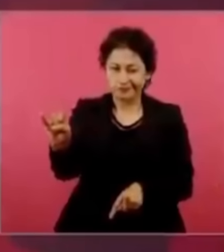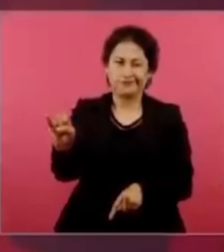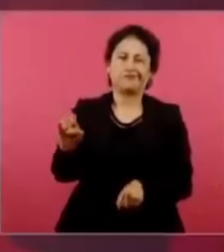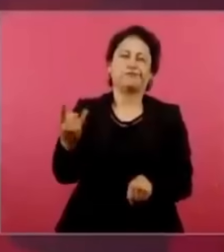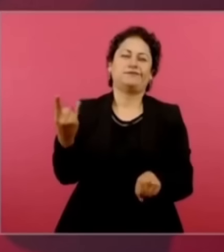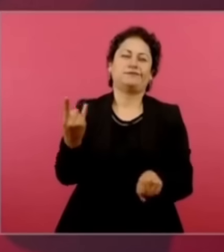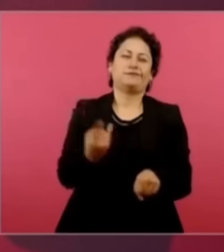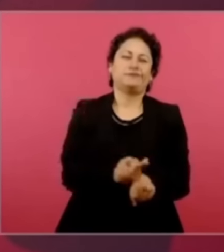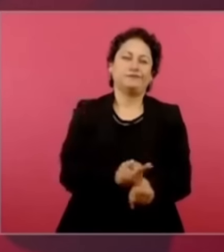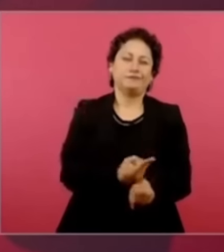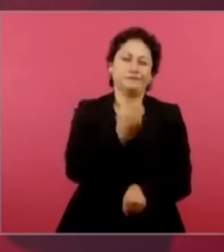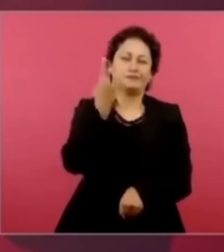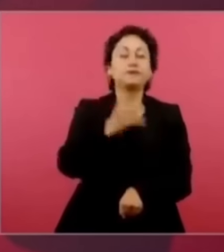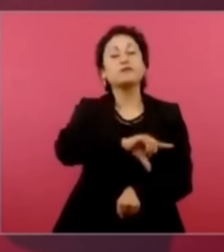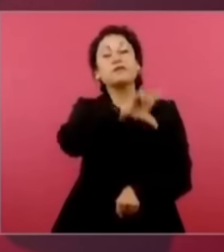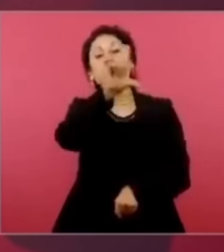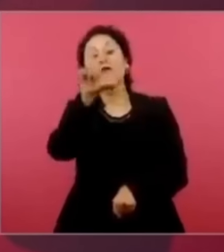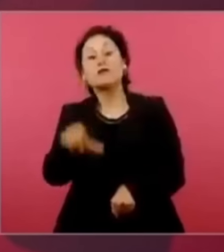cuento